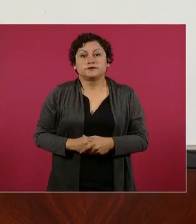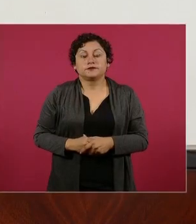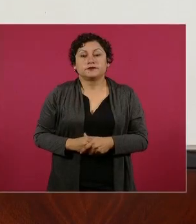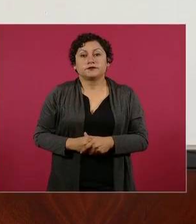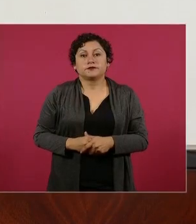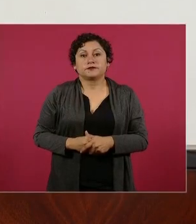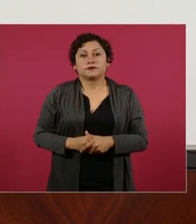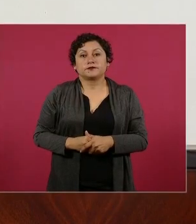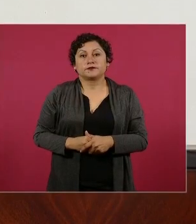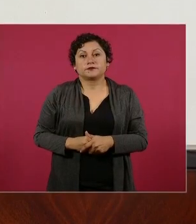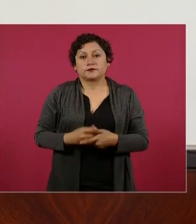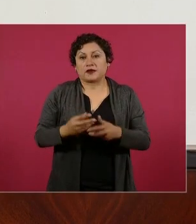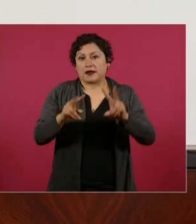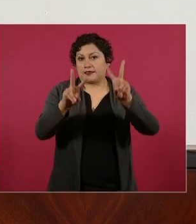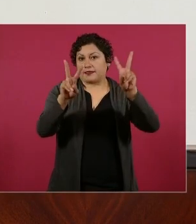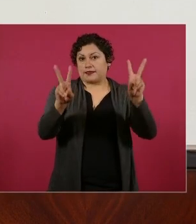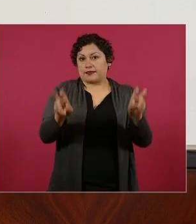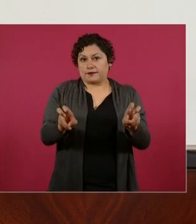el armamentismo,